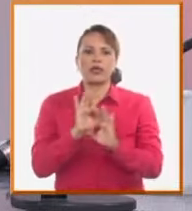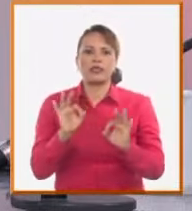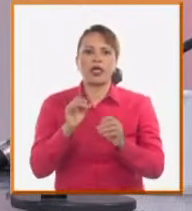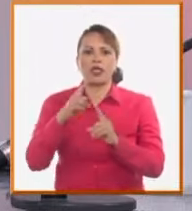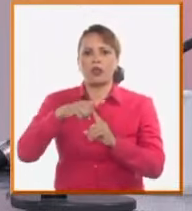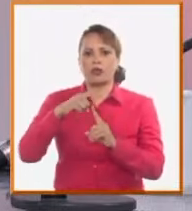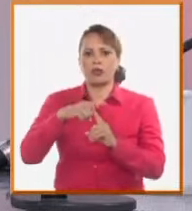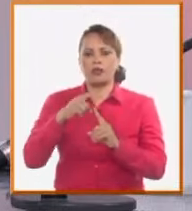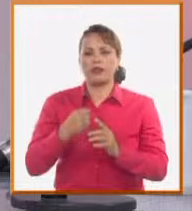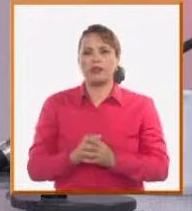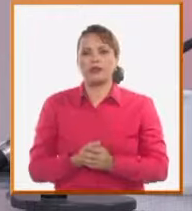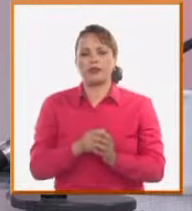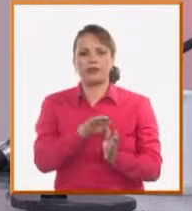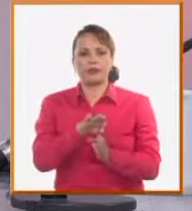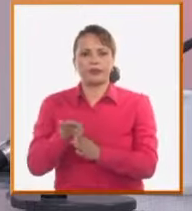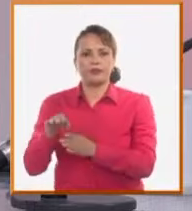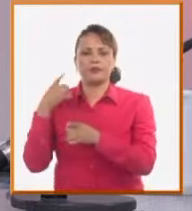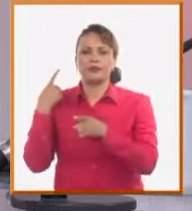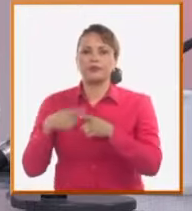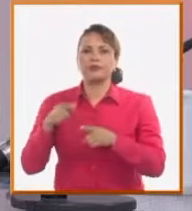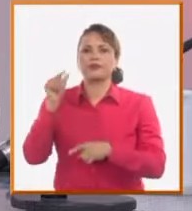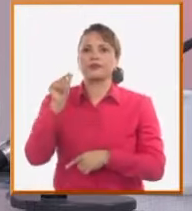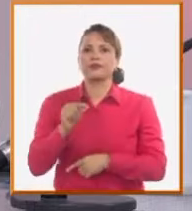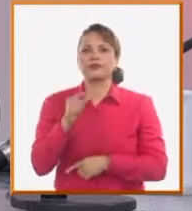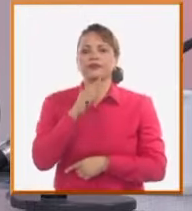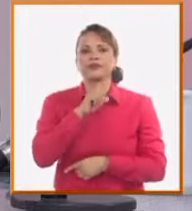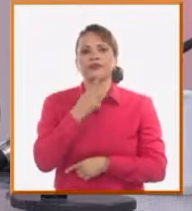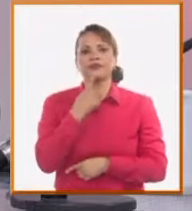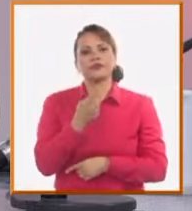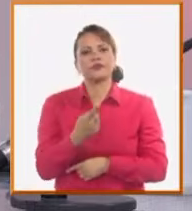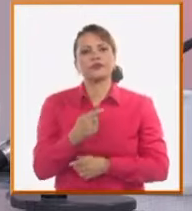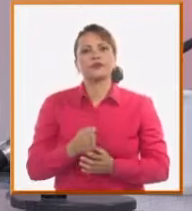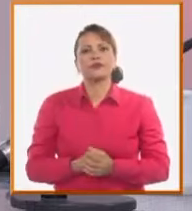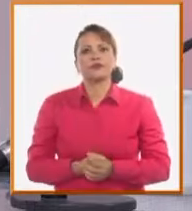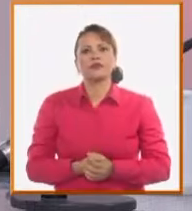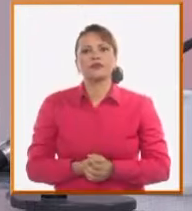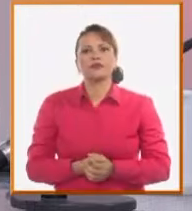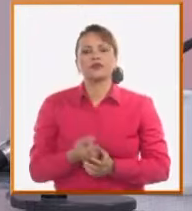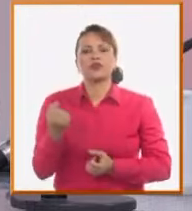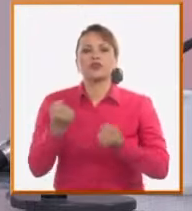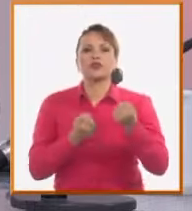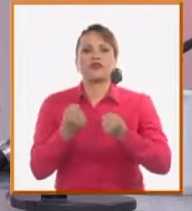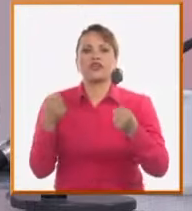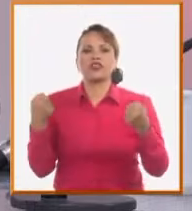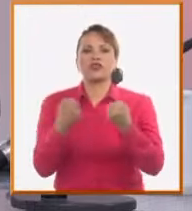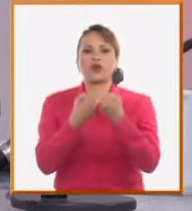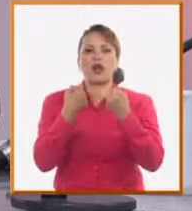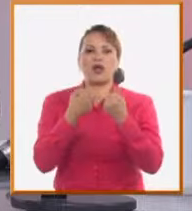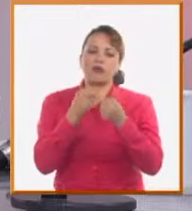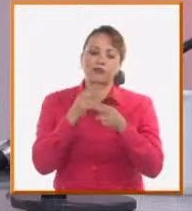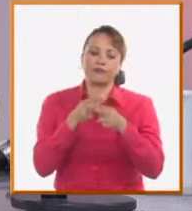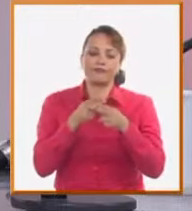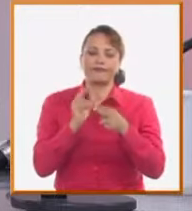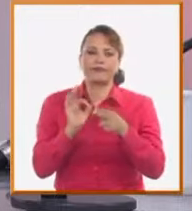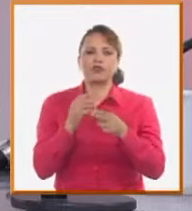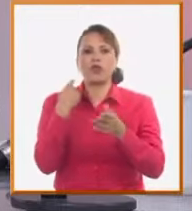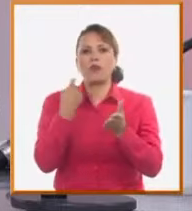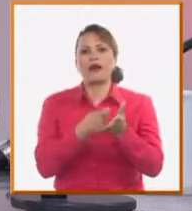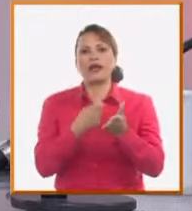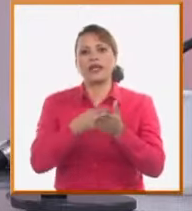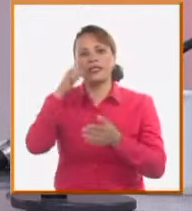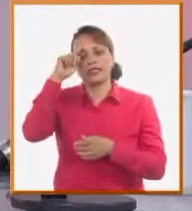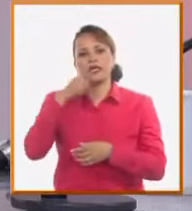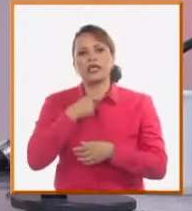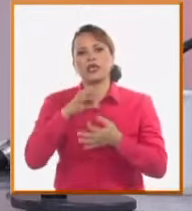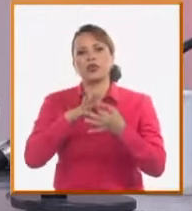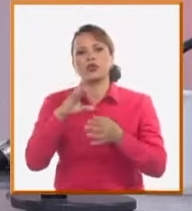técnico. Otro de los opinantes es alguien que se identifica como chofer chocado, y dice, pagué seguro durante 18 años y